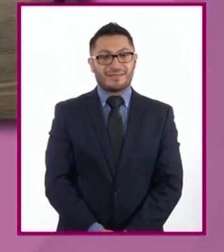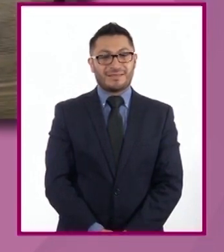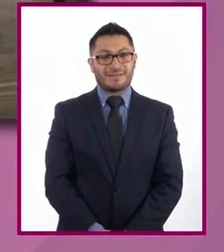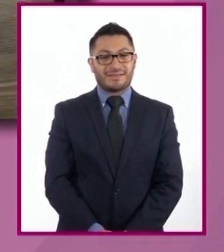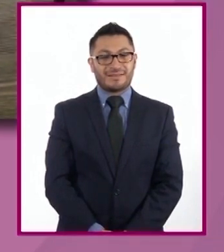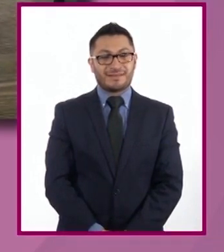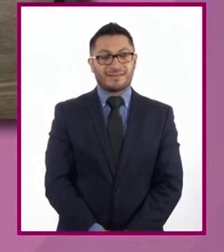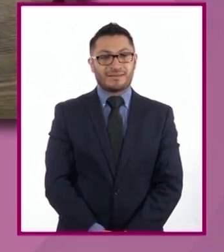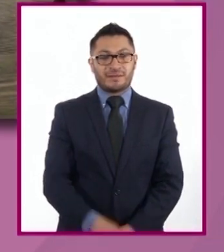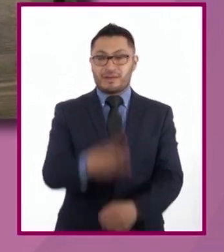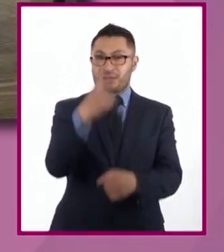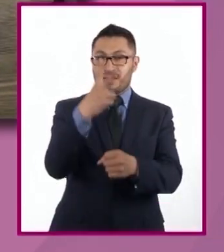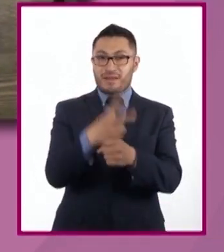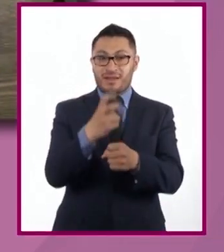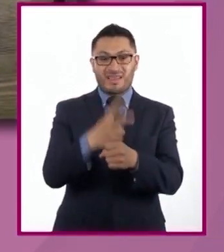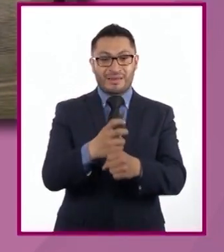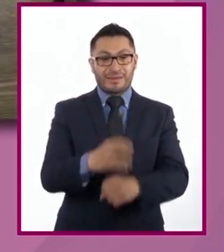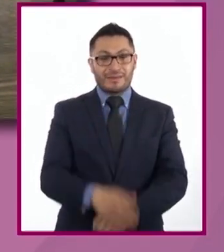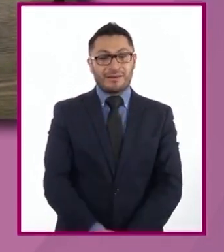Y el segundo.